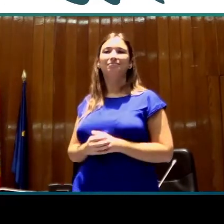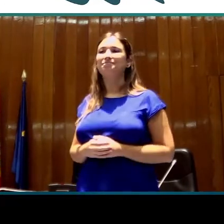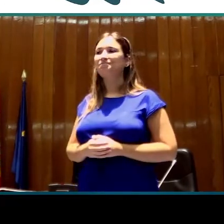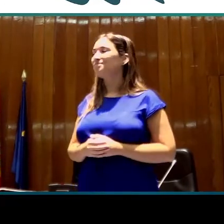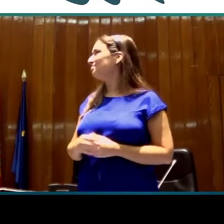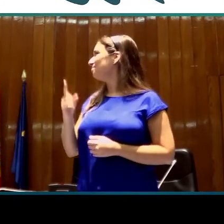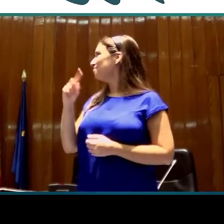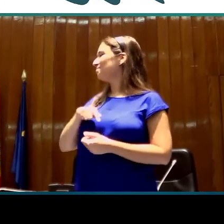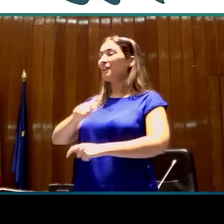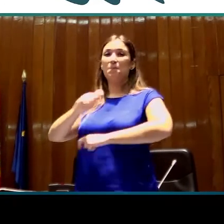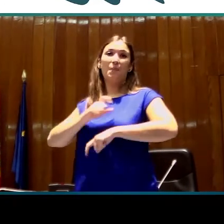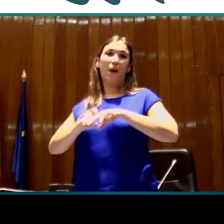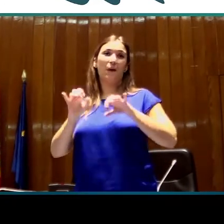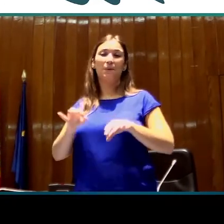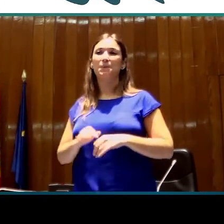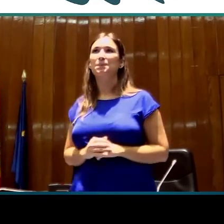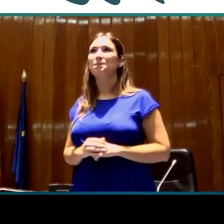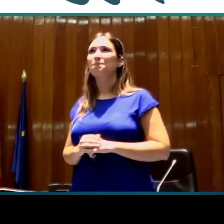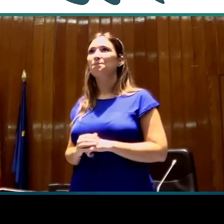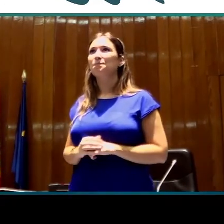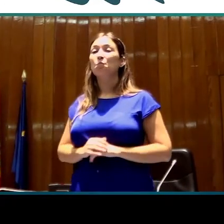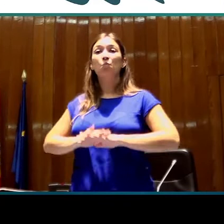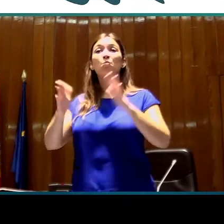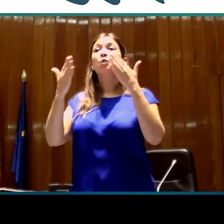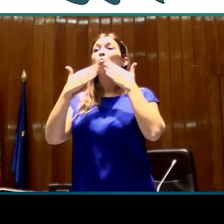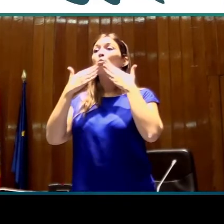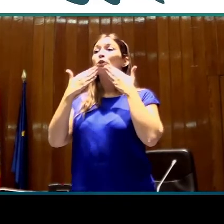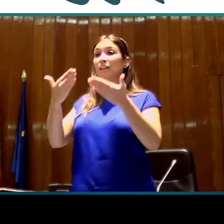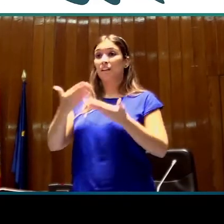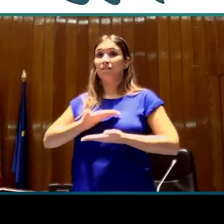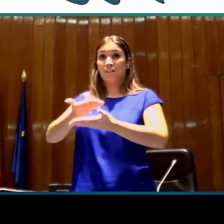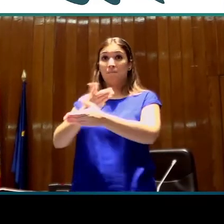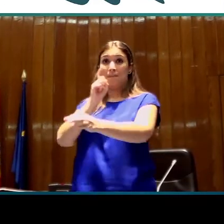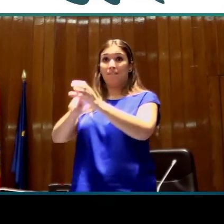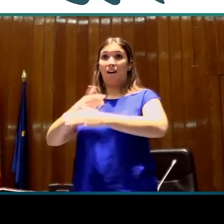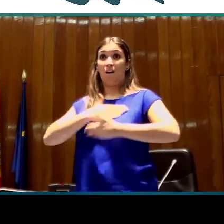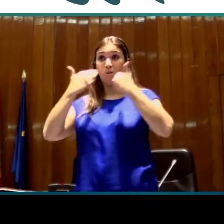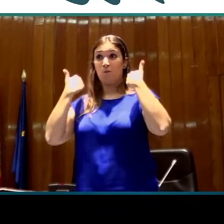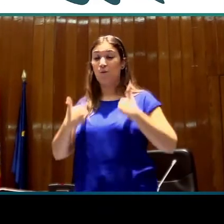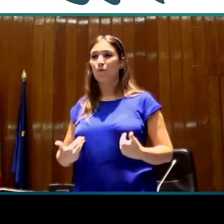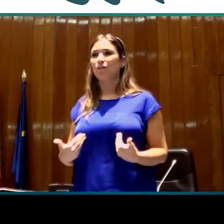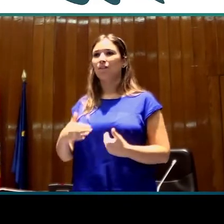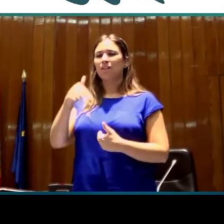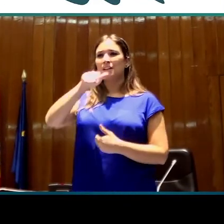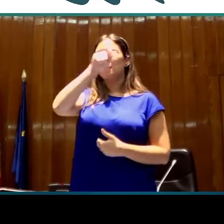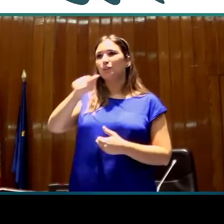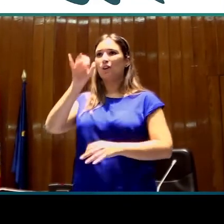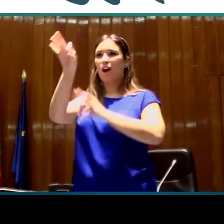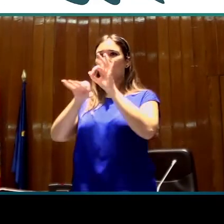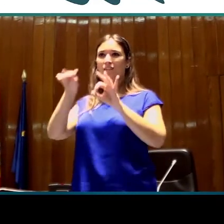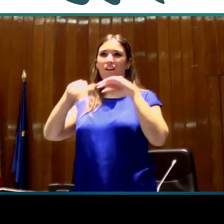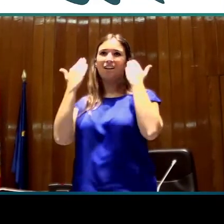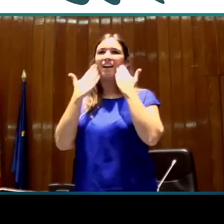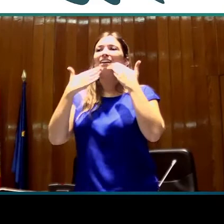permiten cambiar vidas. Bueno, muchísimas gracias por haberme invitado, a todas estas personas que han organizado el Congreso,